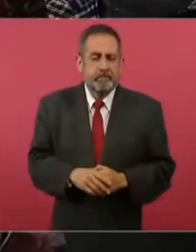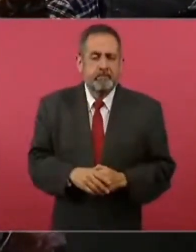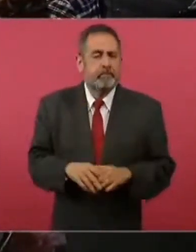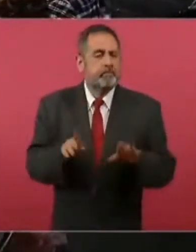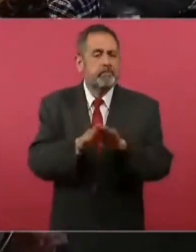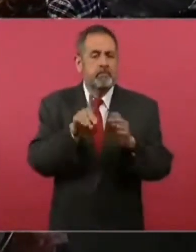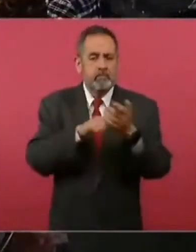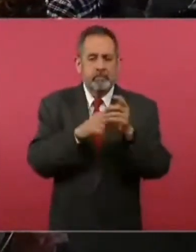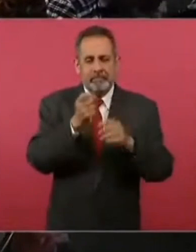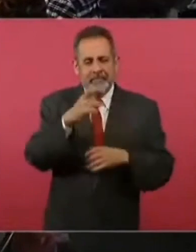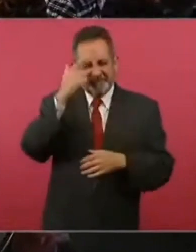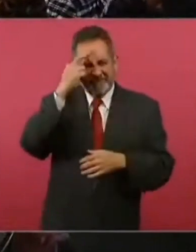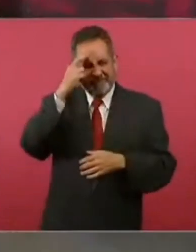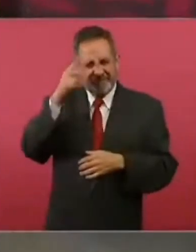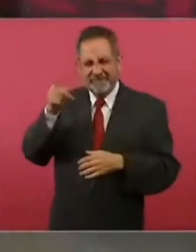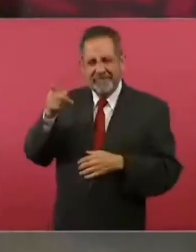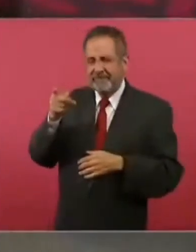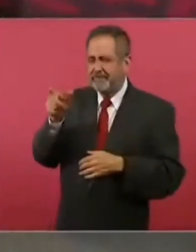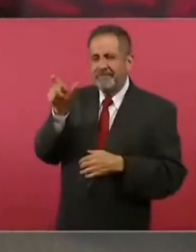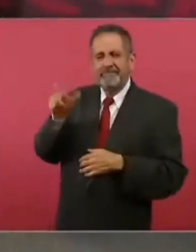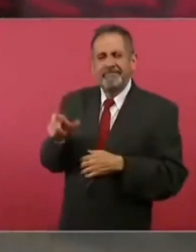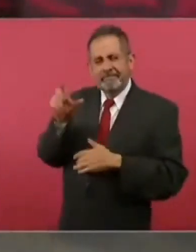existían los científicos